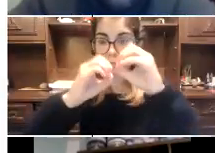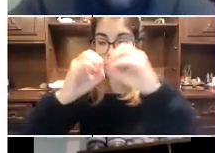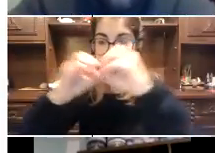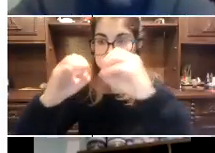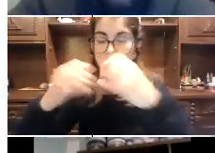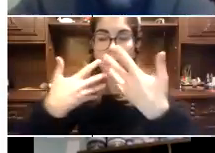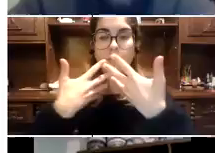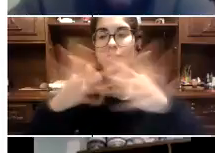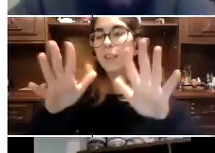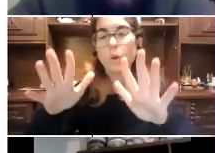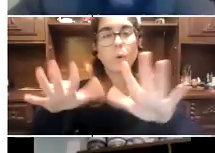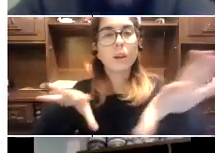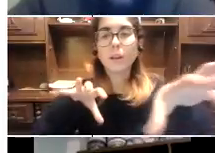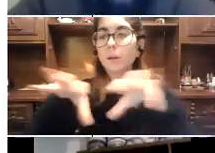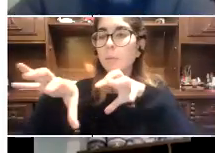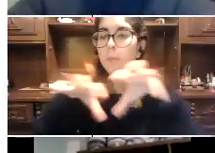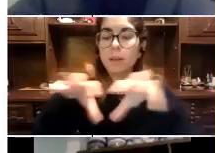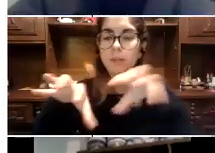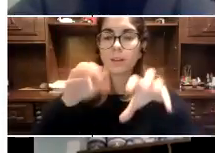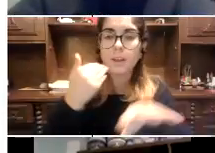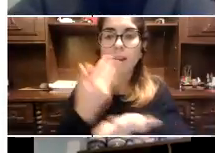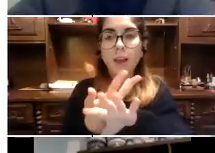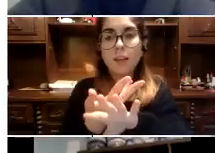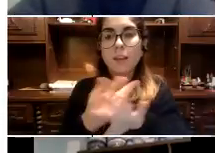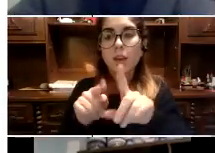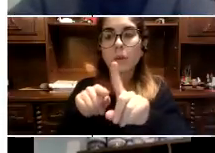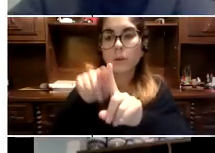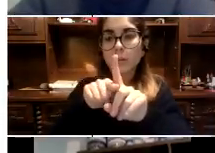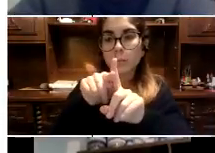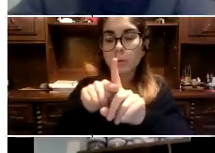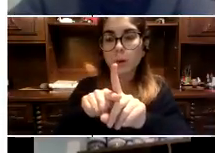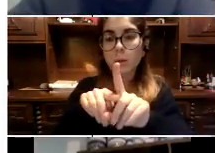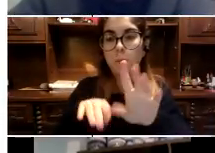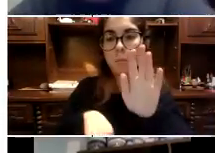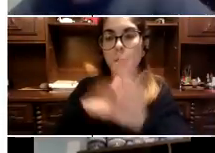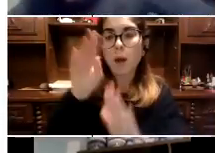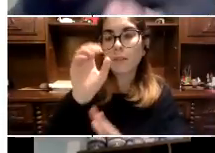o material que se encuentre a una temperatura superior al cero absoluto.